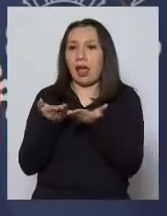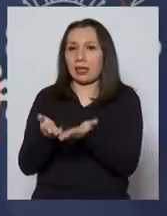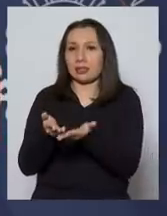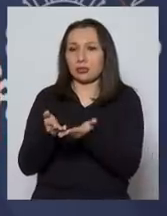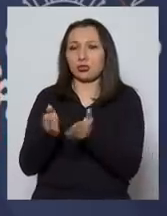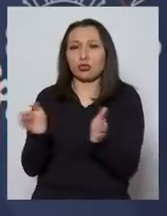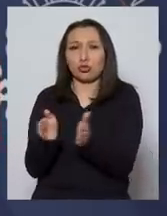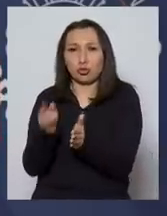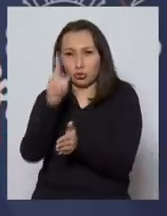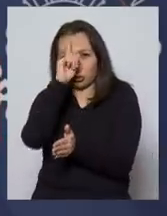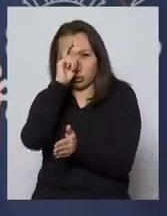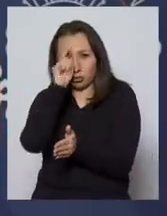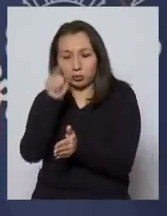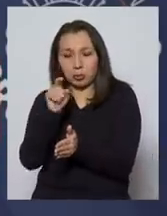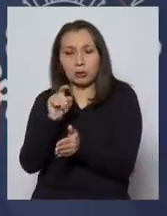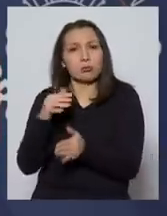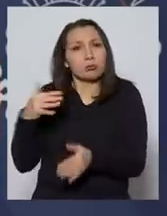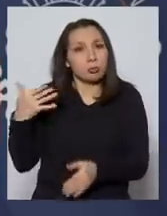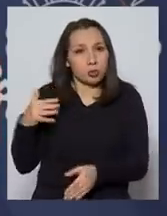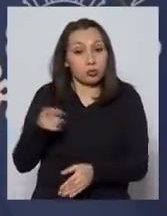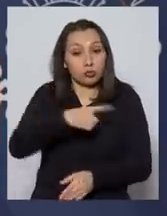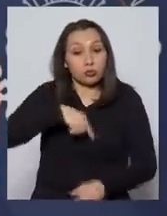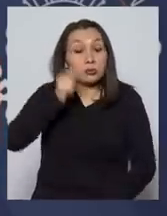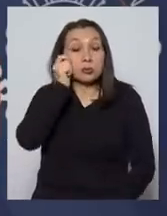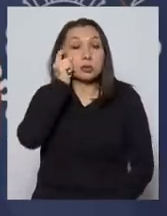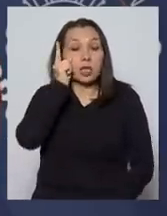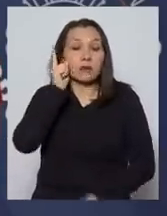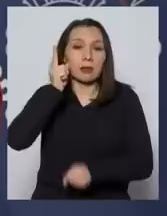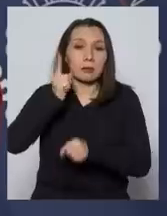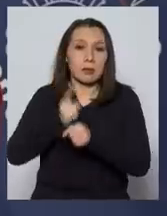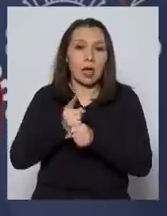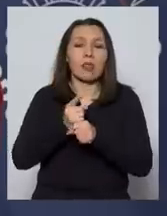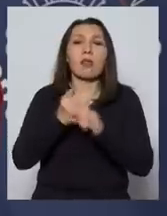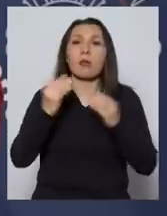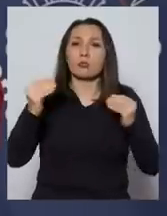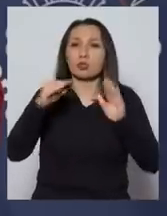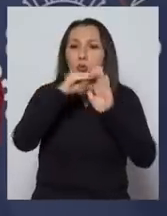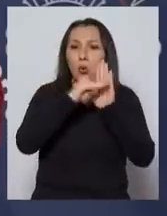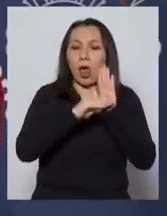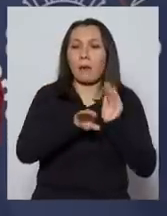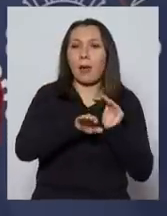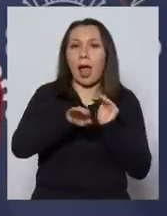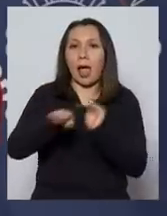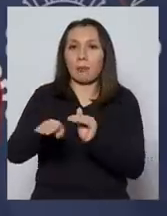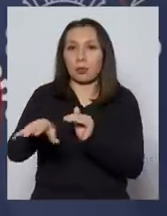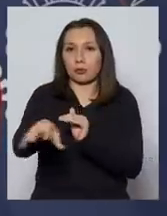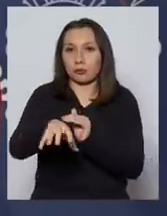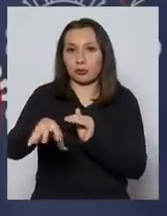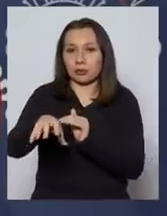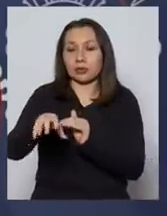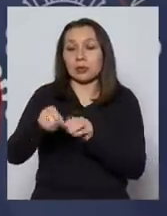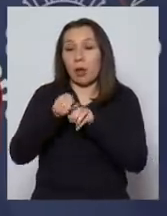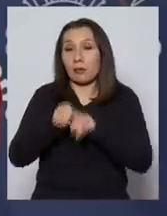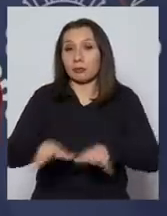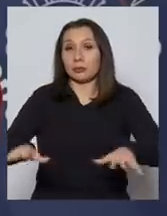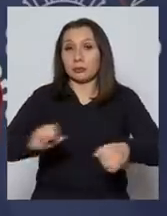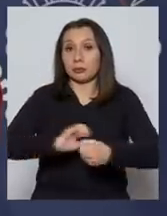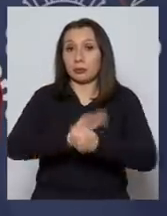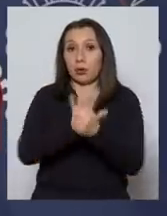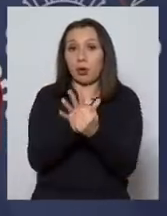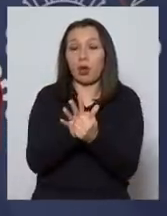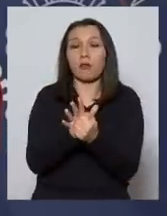muy importante y nosotros sabemos y hemos establecido varios programas de apoyo a esta estrategia de pandemia de